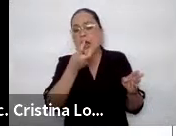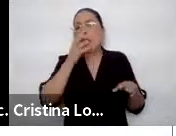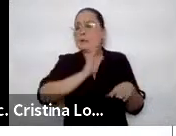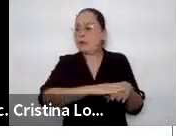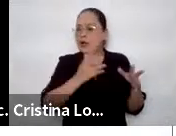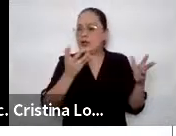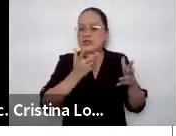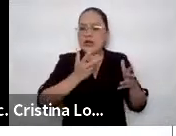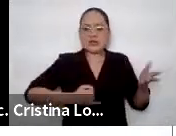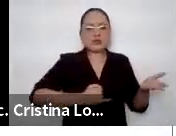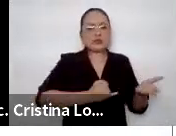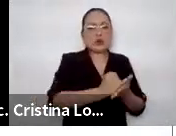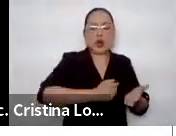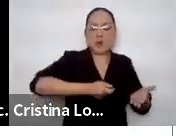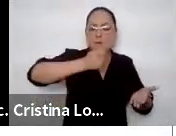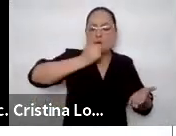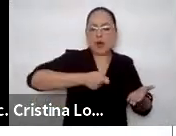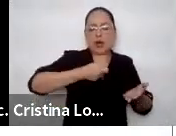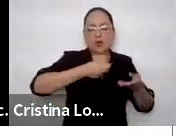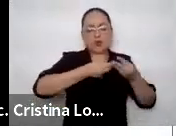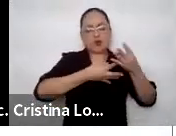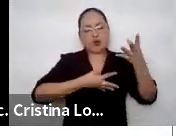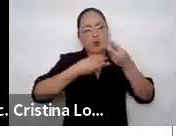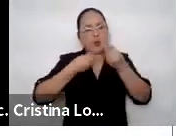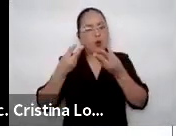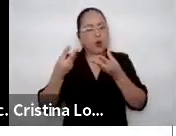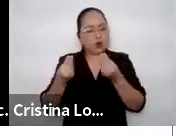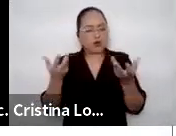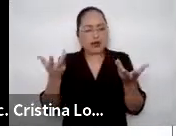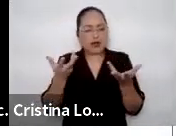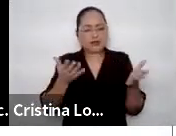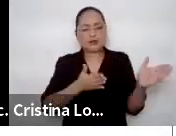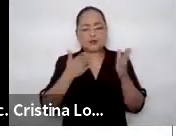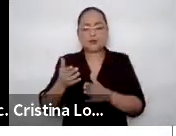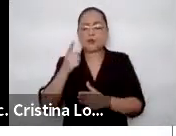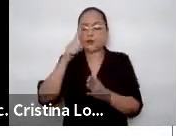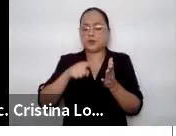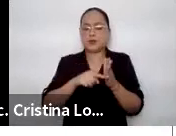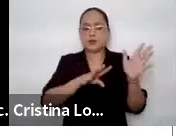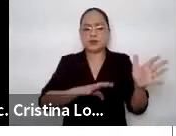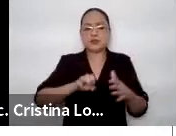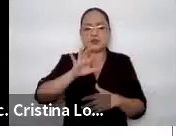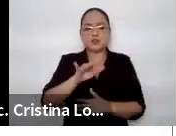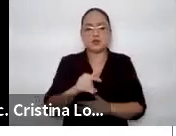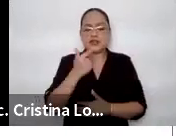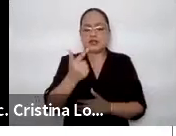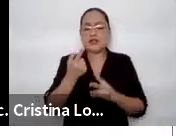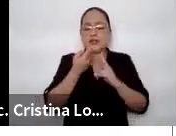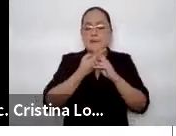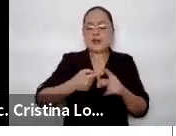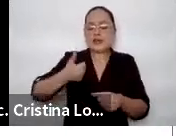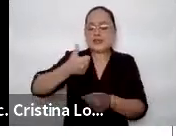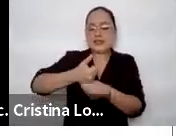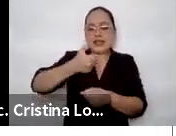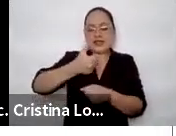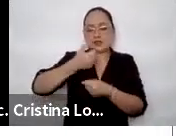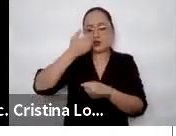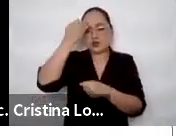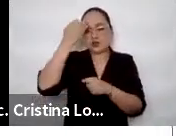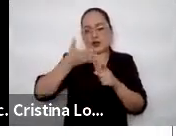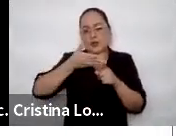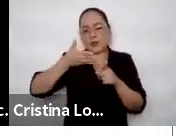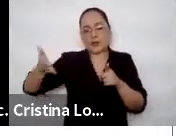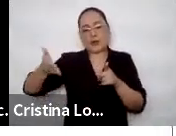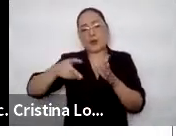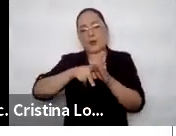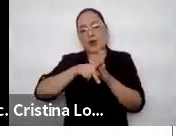produjeron criterios jurisprudenciales. Bien, en 1957 se da inicio a la sexta época del